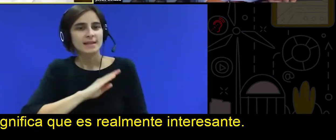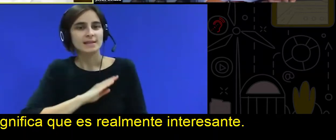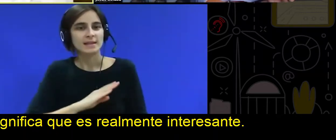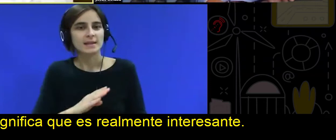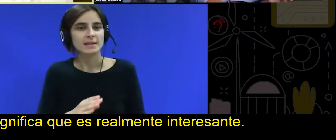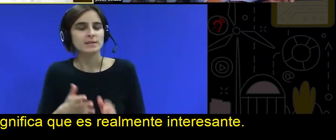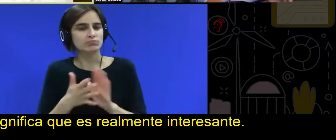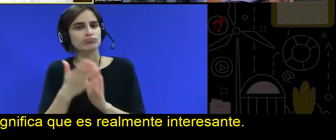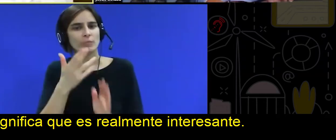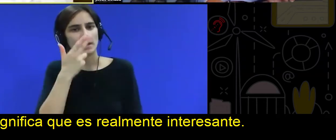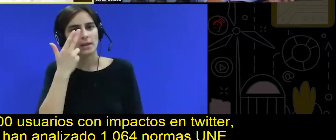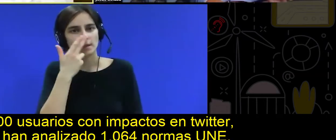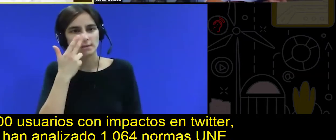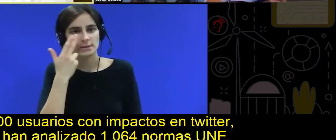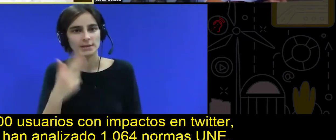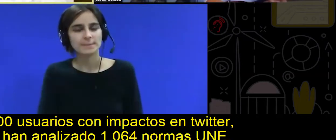Llevamos